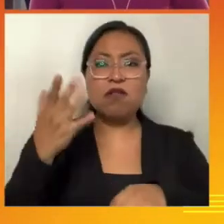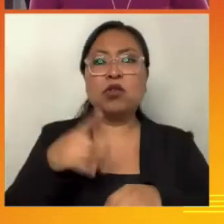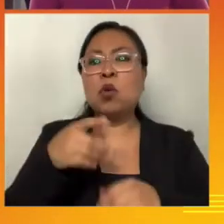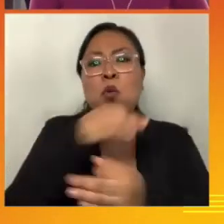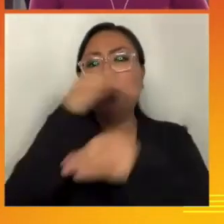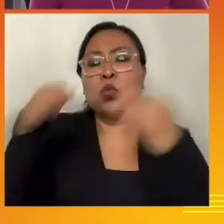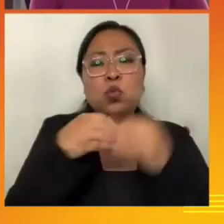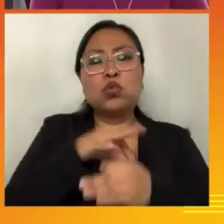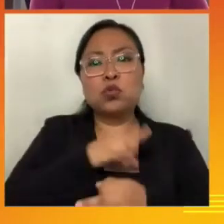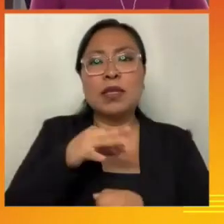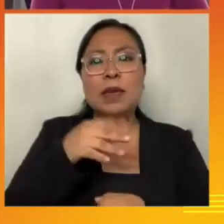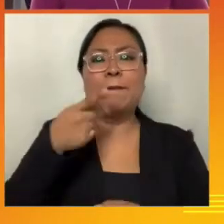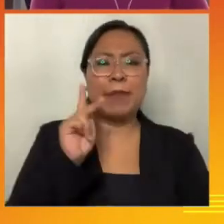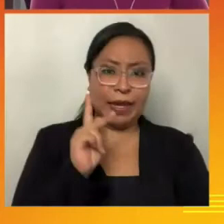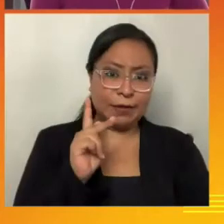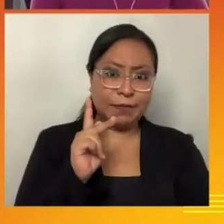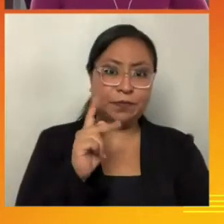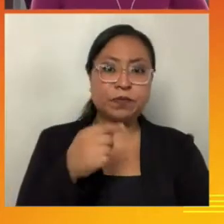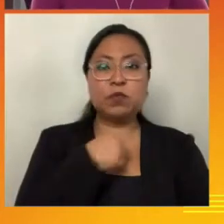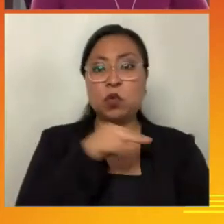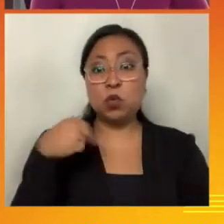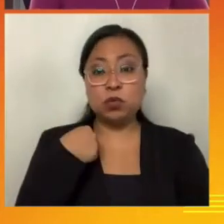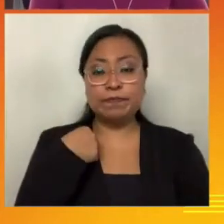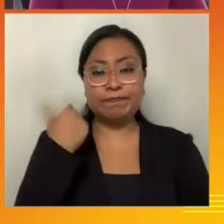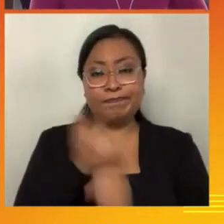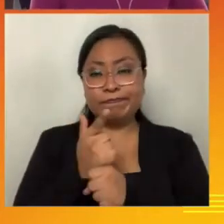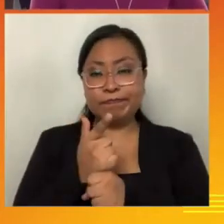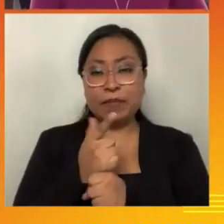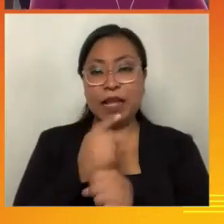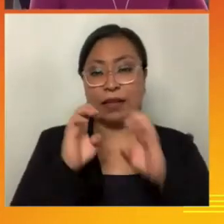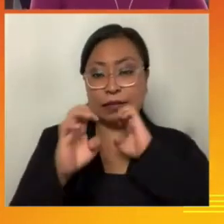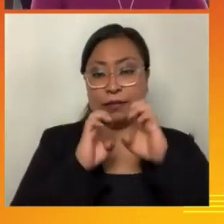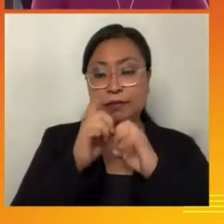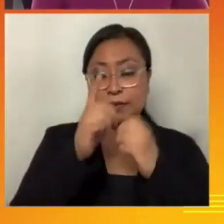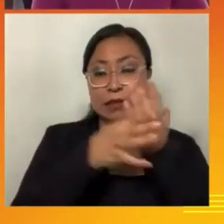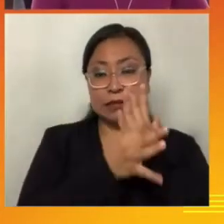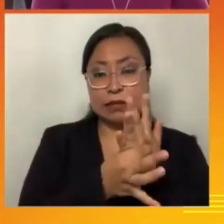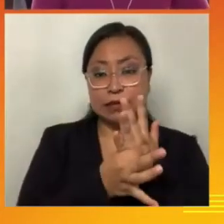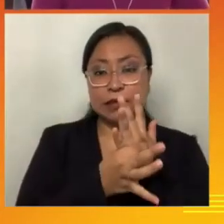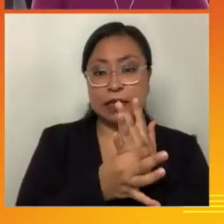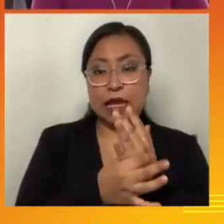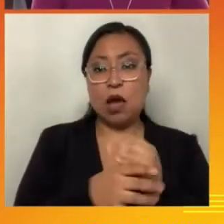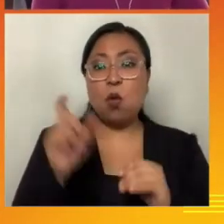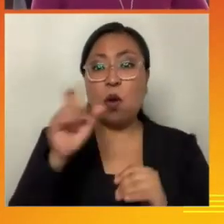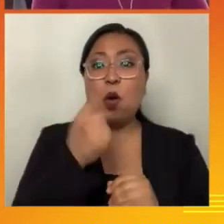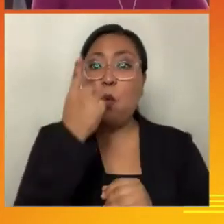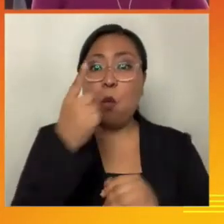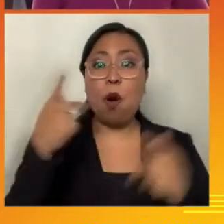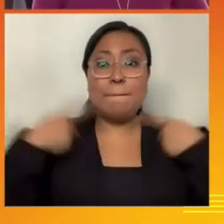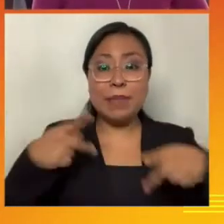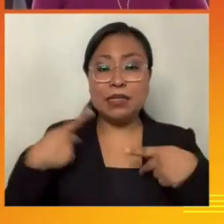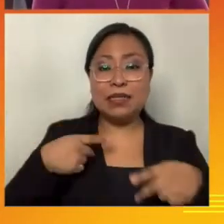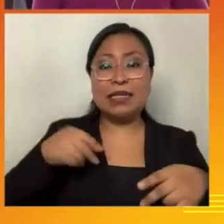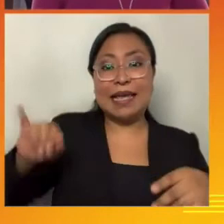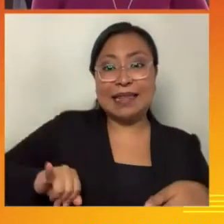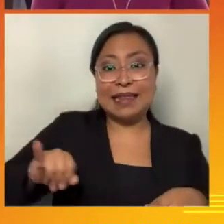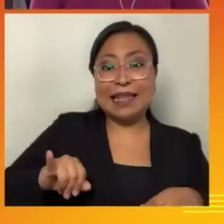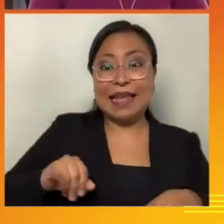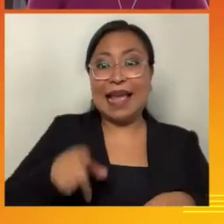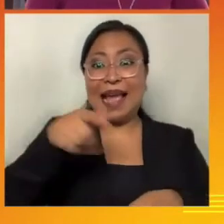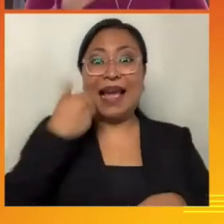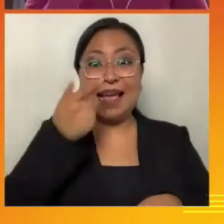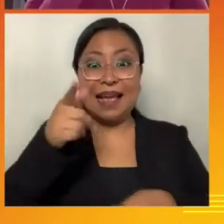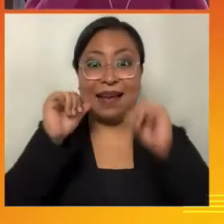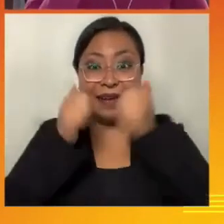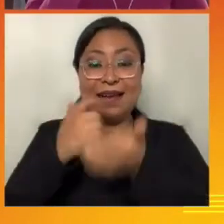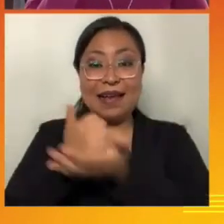No obstante, encontramos en esta encuesta que cuando una persona se interesa en una causa, el siguiente paso es ir